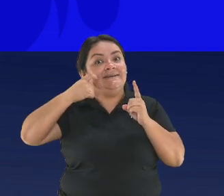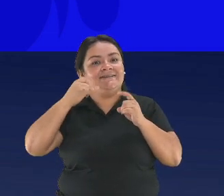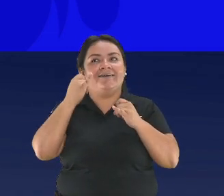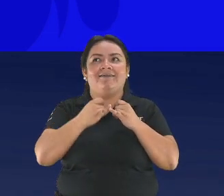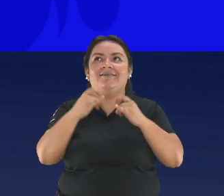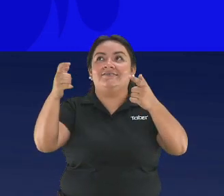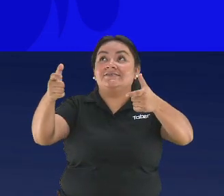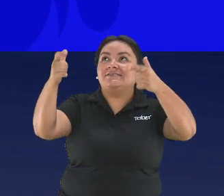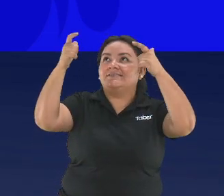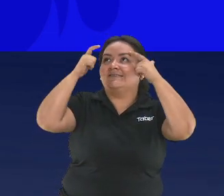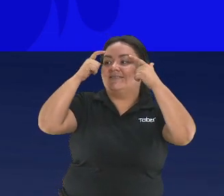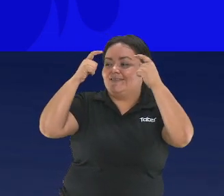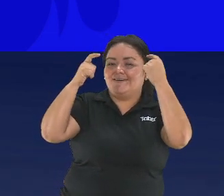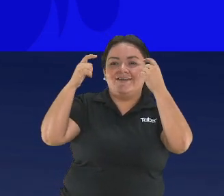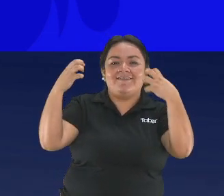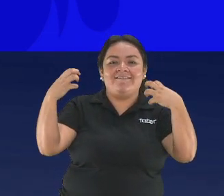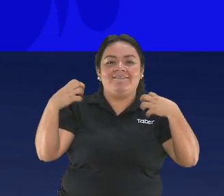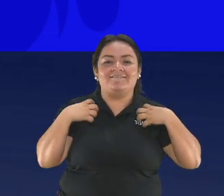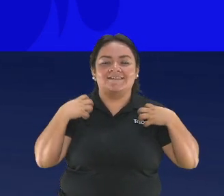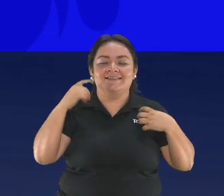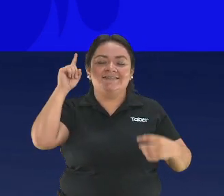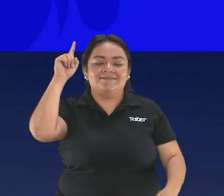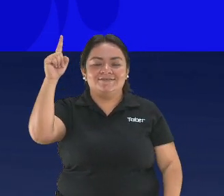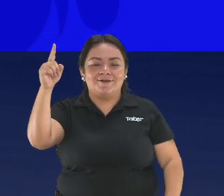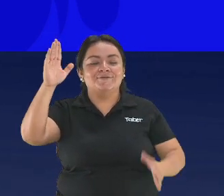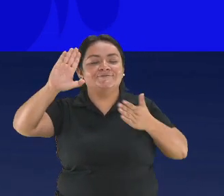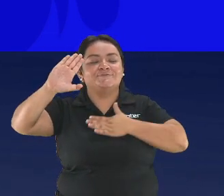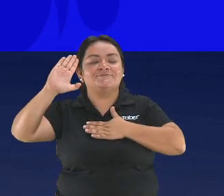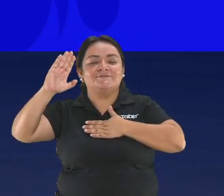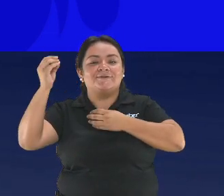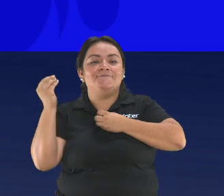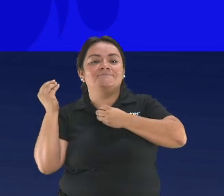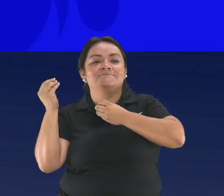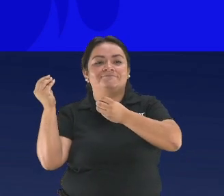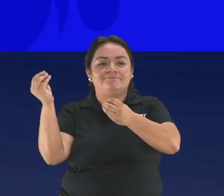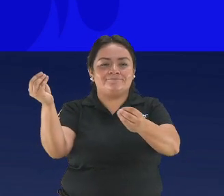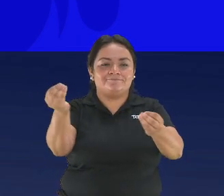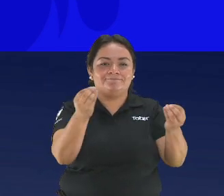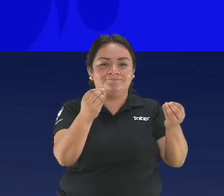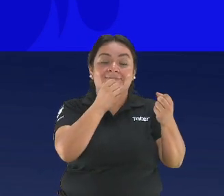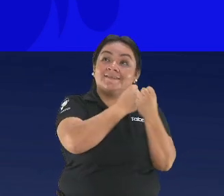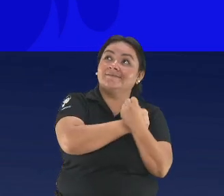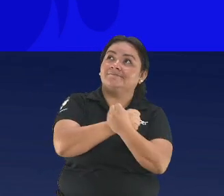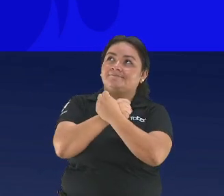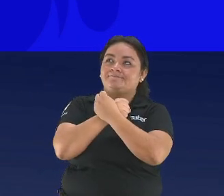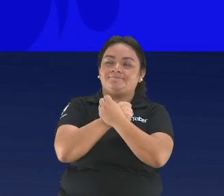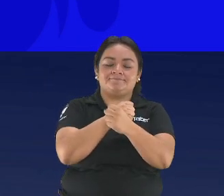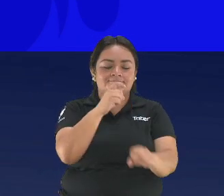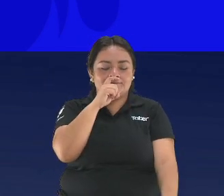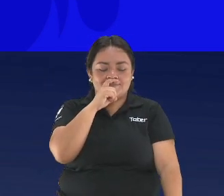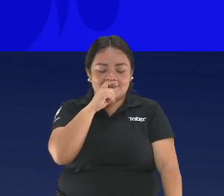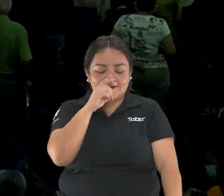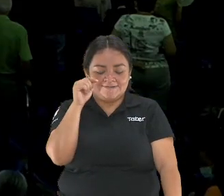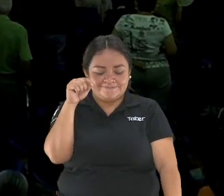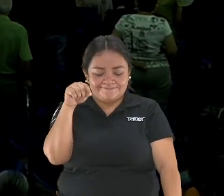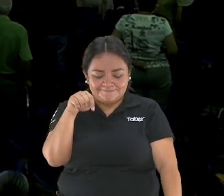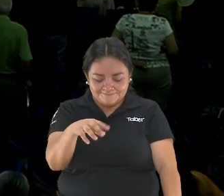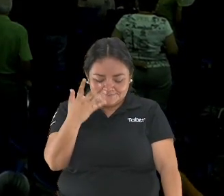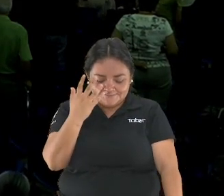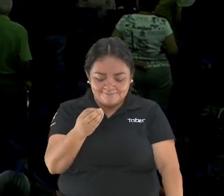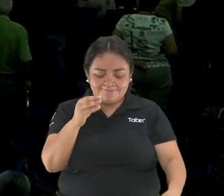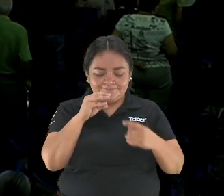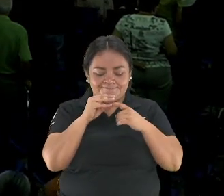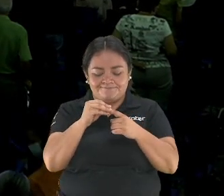la corona de vida que dios ha prometido a quien es padre te doy gracias por este enorme privilegio